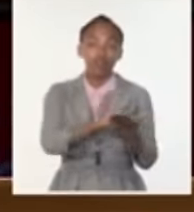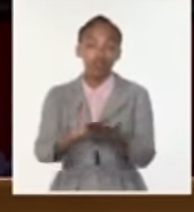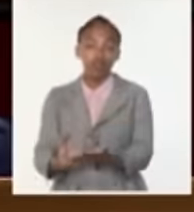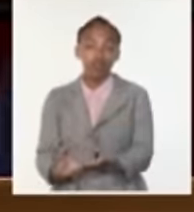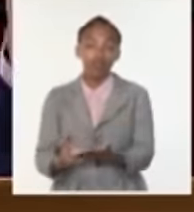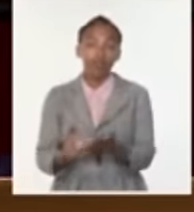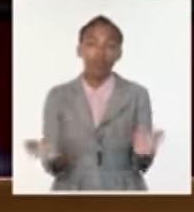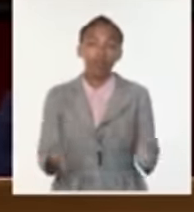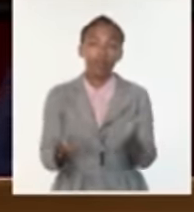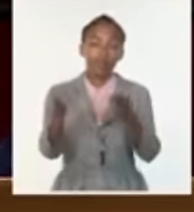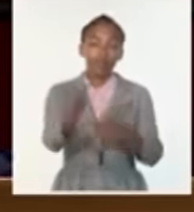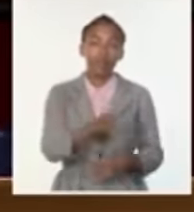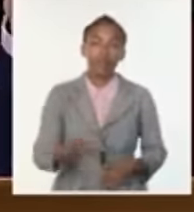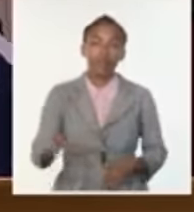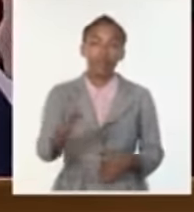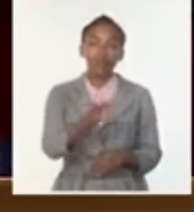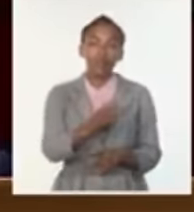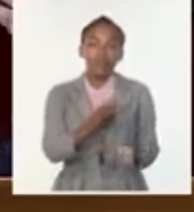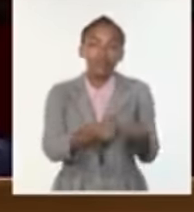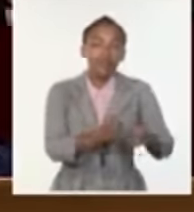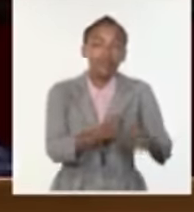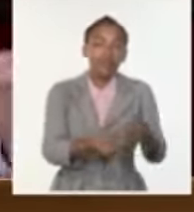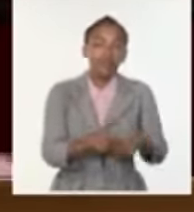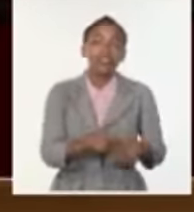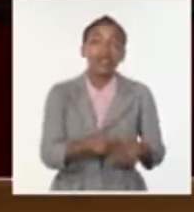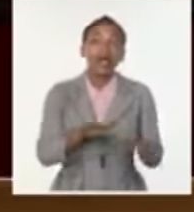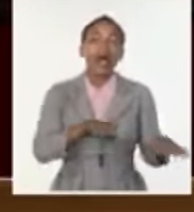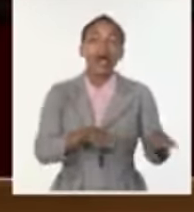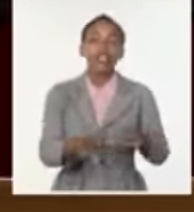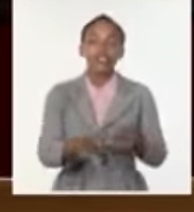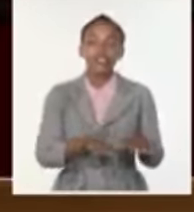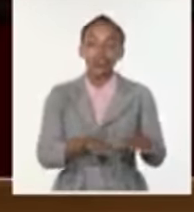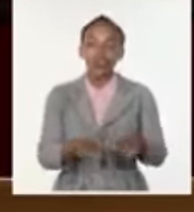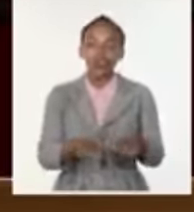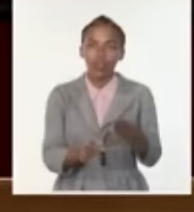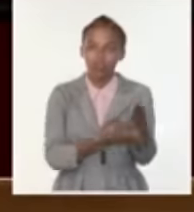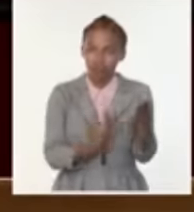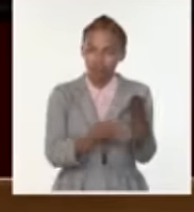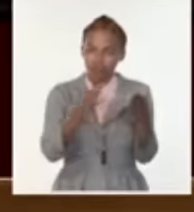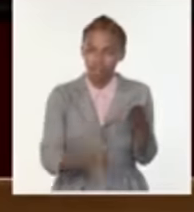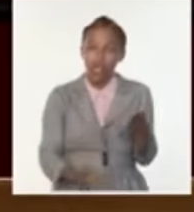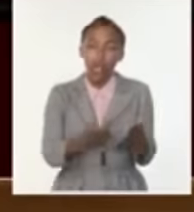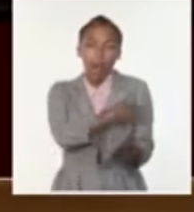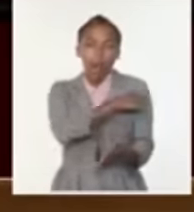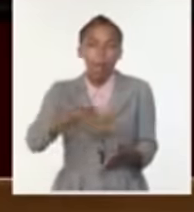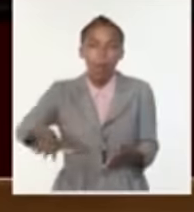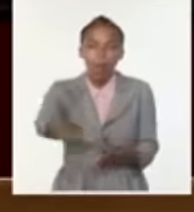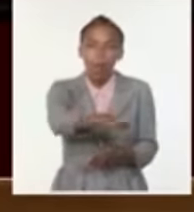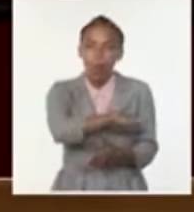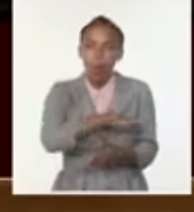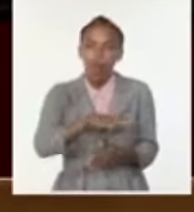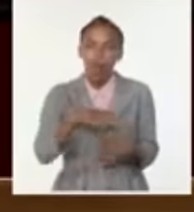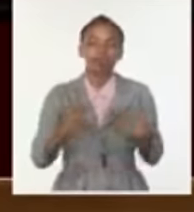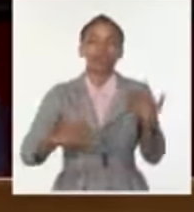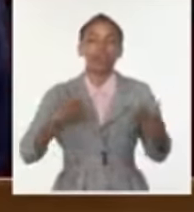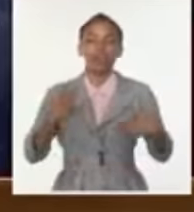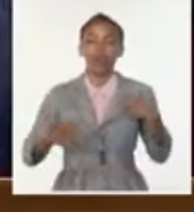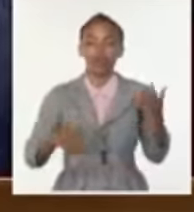desarrollo municipal se invierta en acciones que de verdad el pueblo vea y disfrute de su